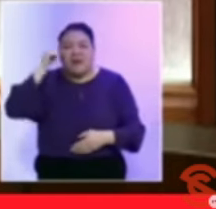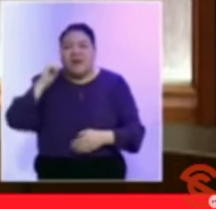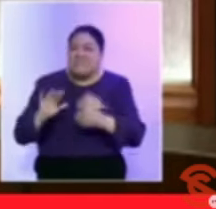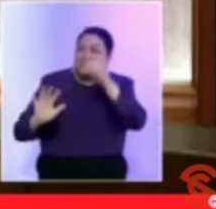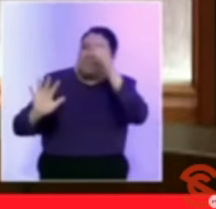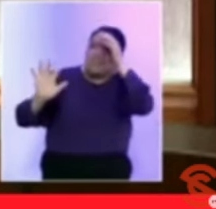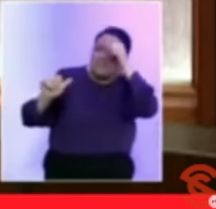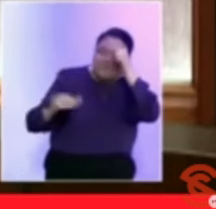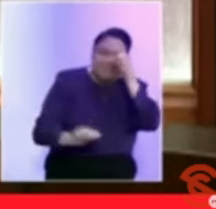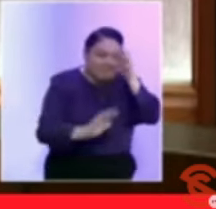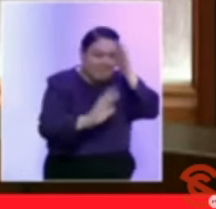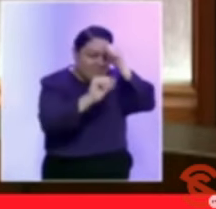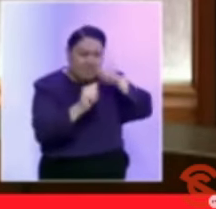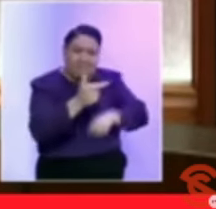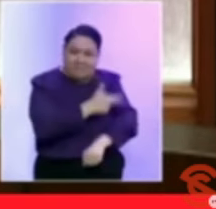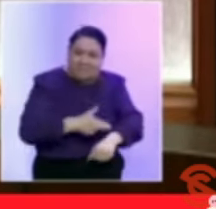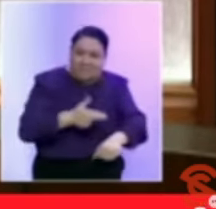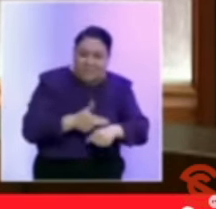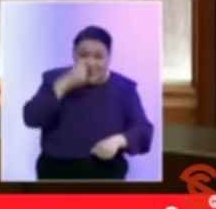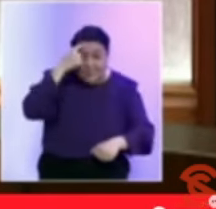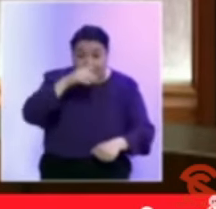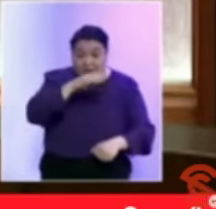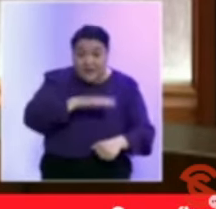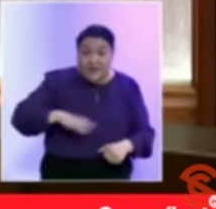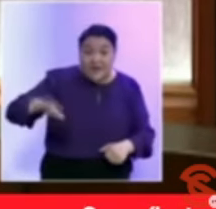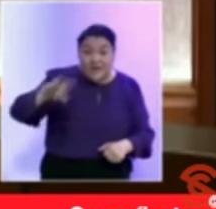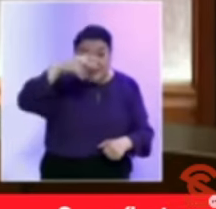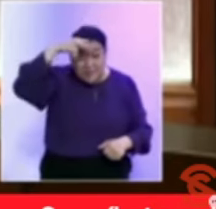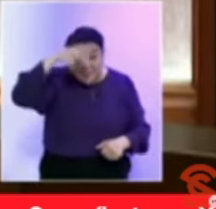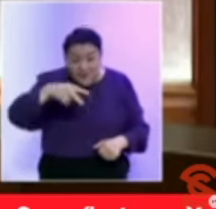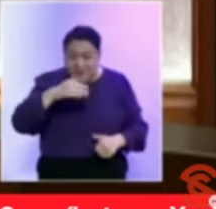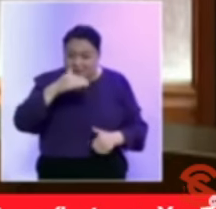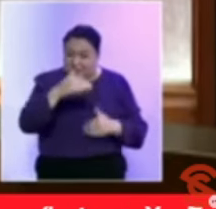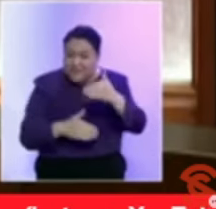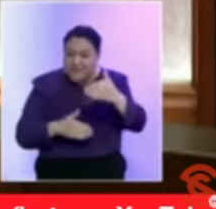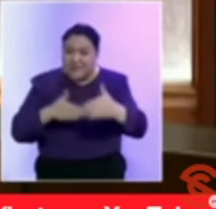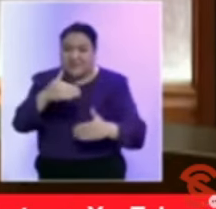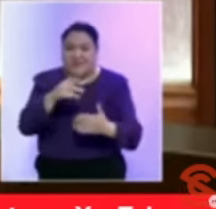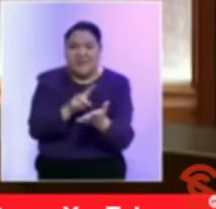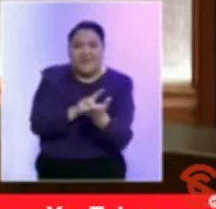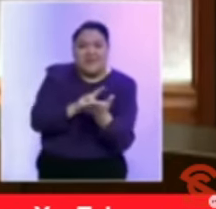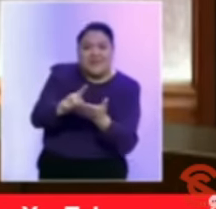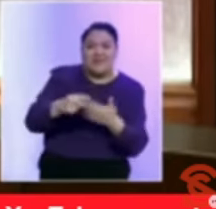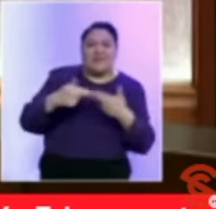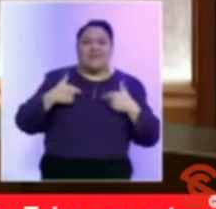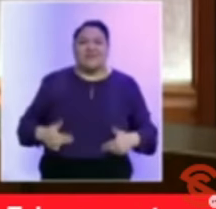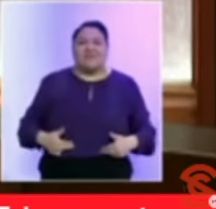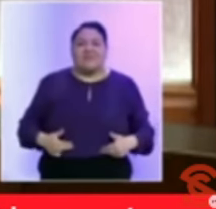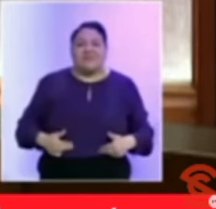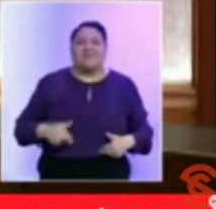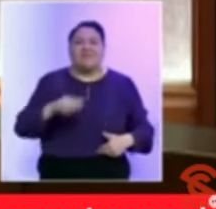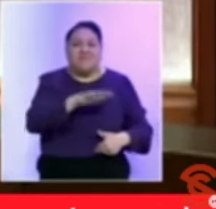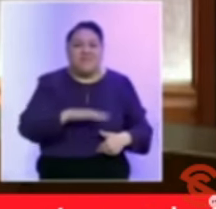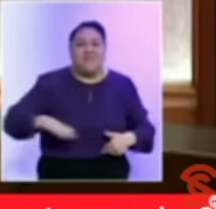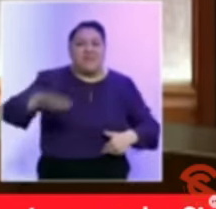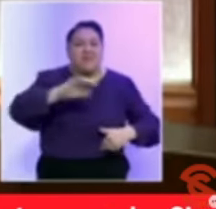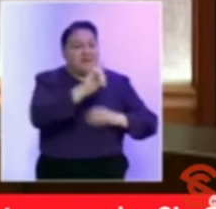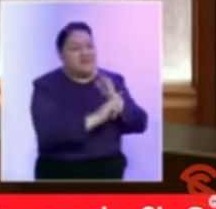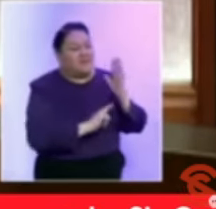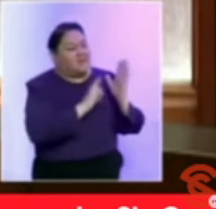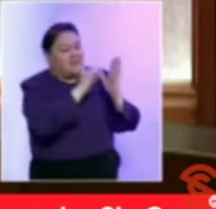directrices que buscan garantizar y ensanchar los derechos humanos y el estado de